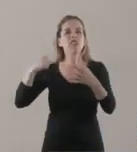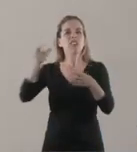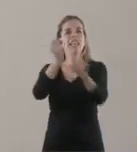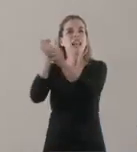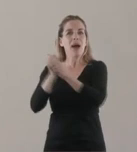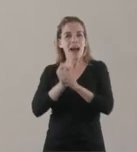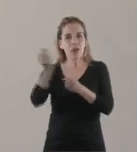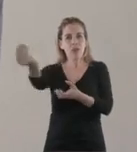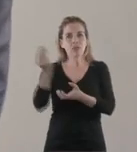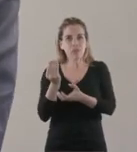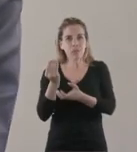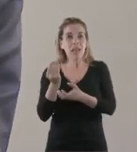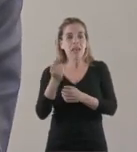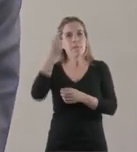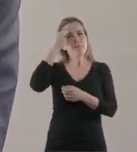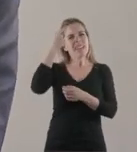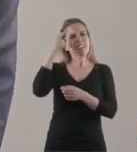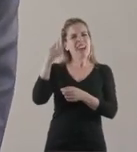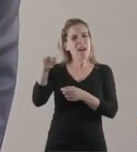pensaba que una parte